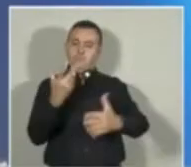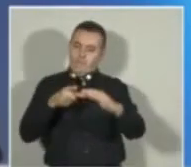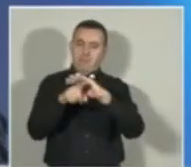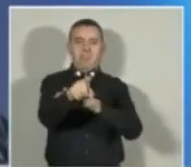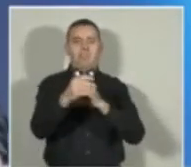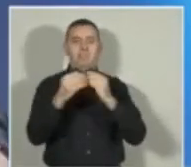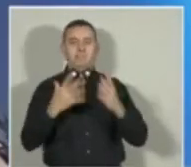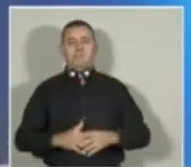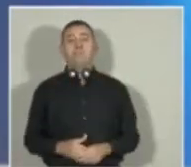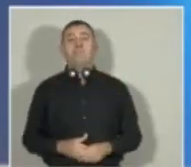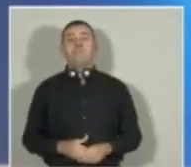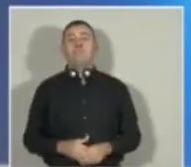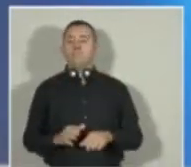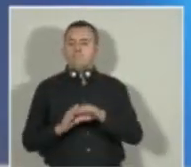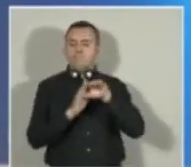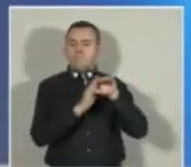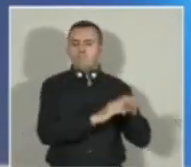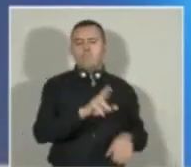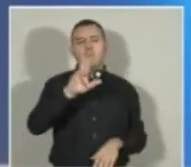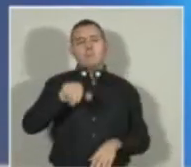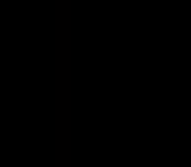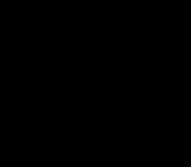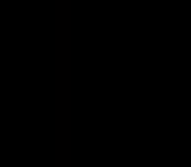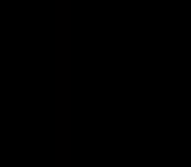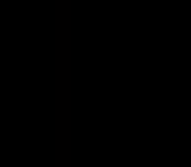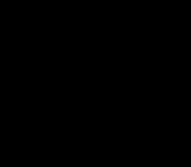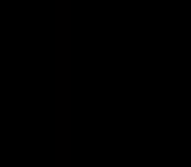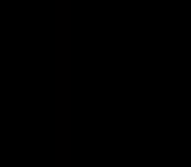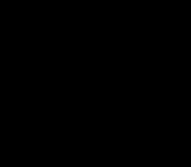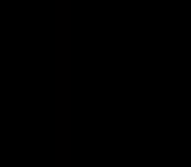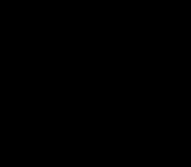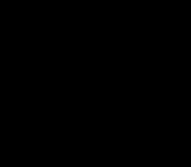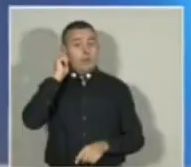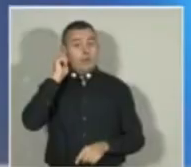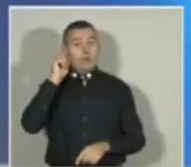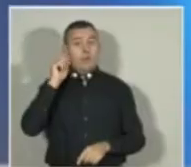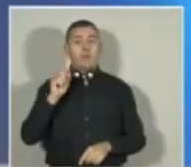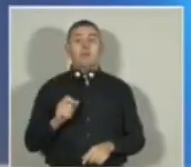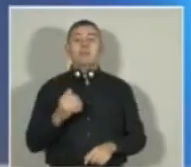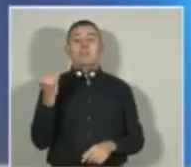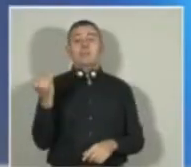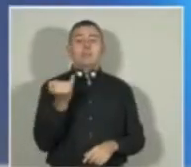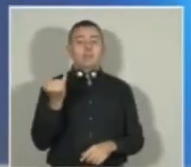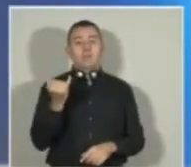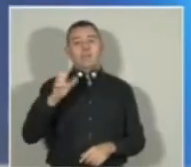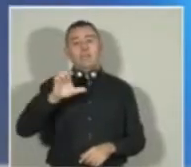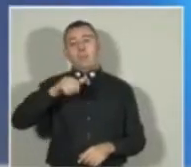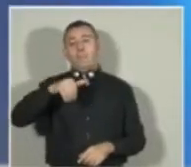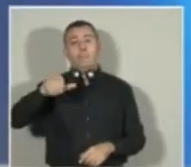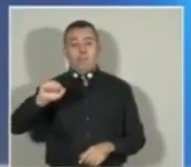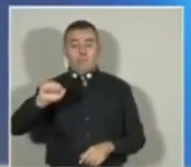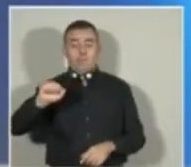Y luego pasaría a la pregunta de la señora Gemma Isern sobre